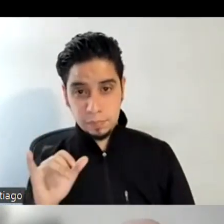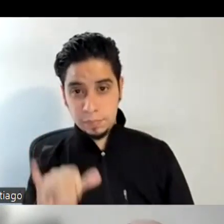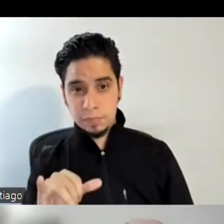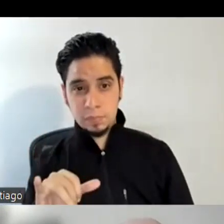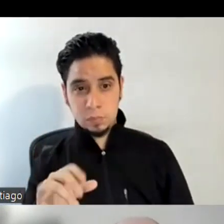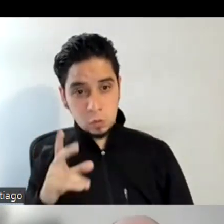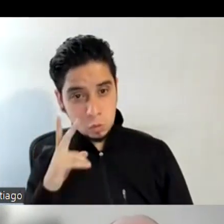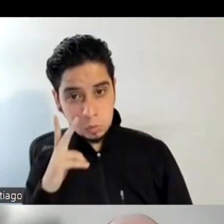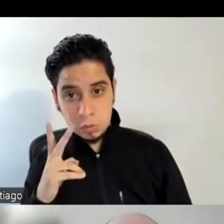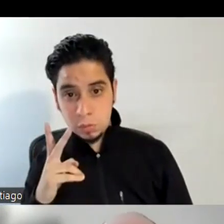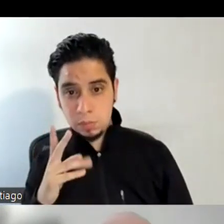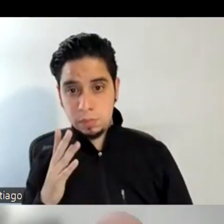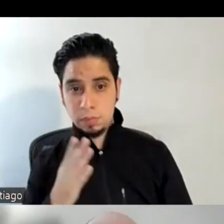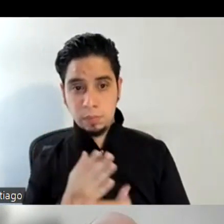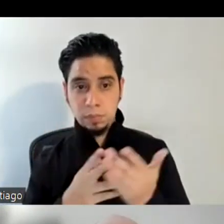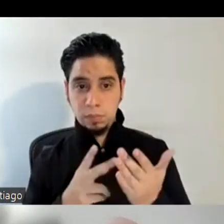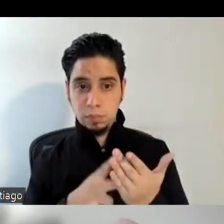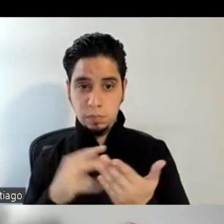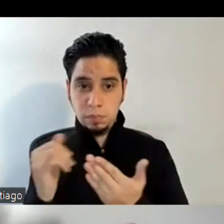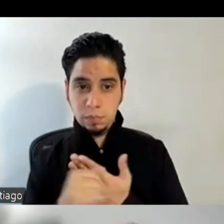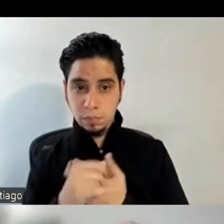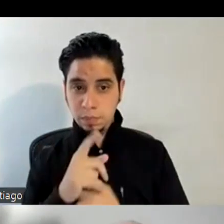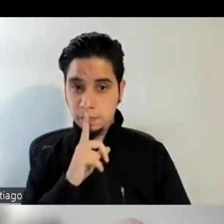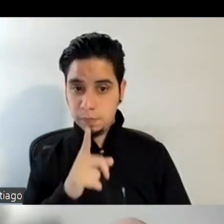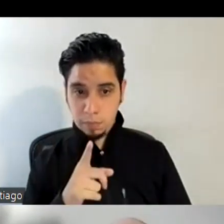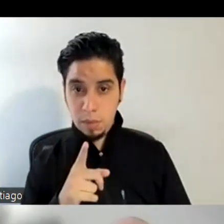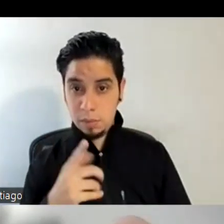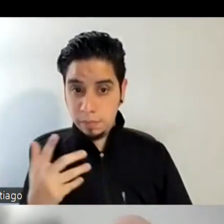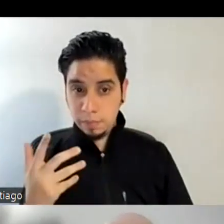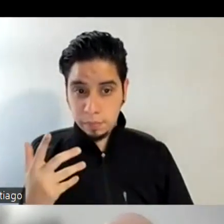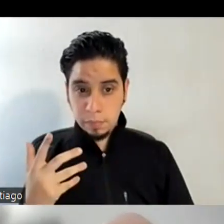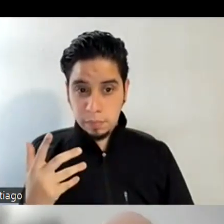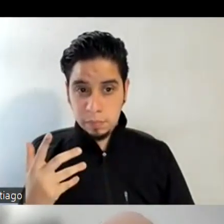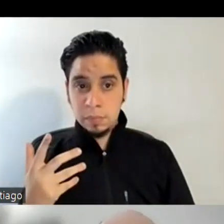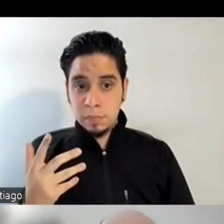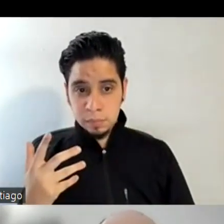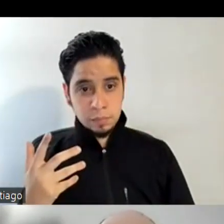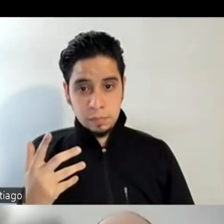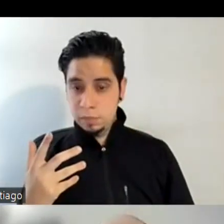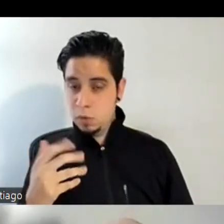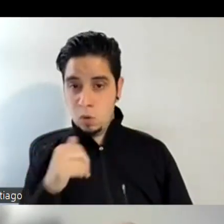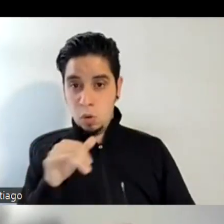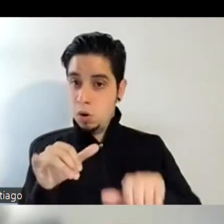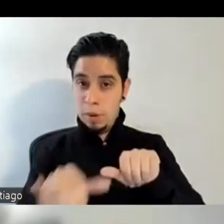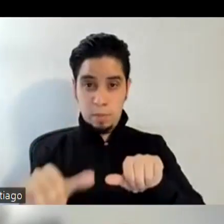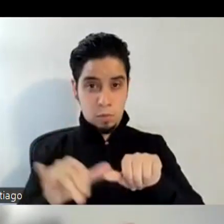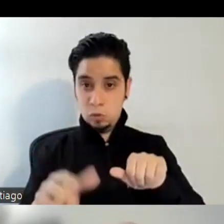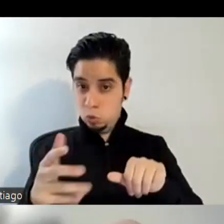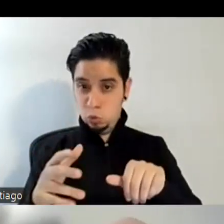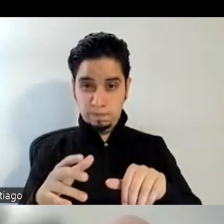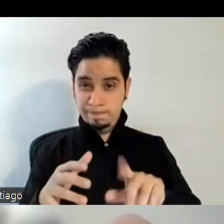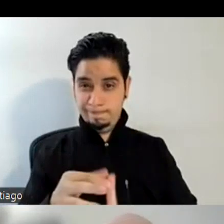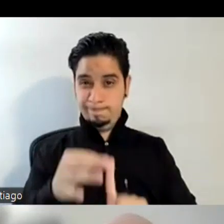he visto parte de tus proyectos y en realidad son se salen de la caja. Exacto. Se salen de, de